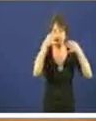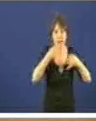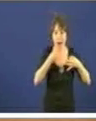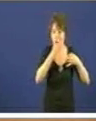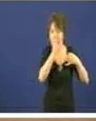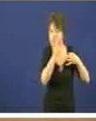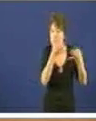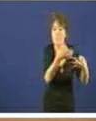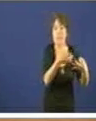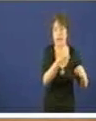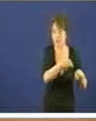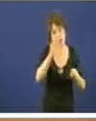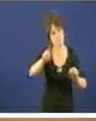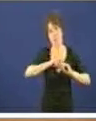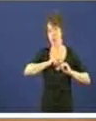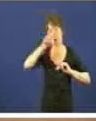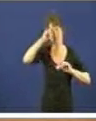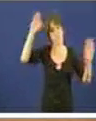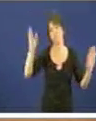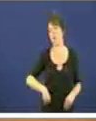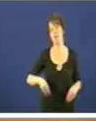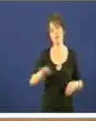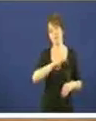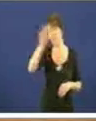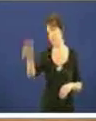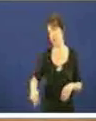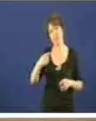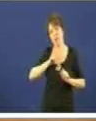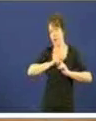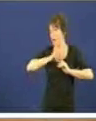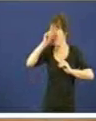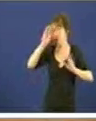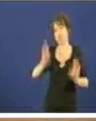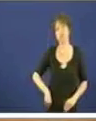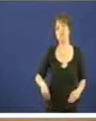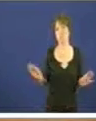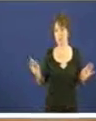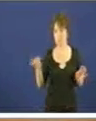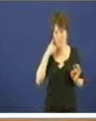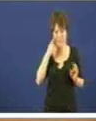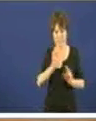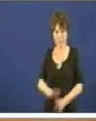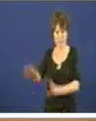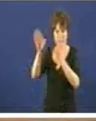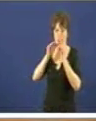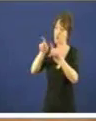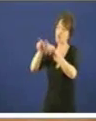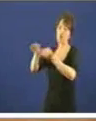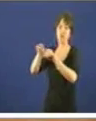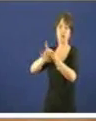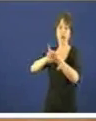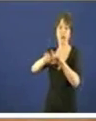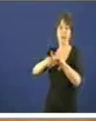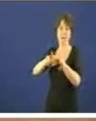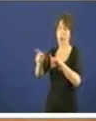É sorprendente. Sorprendente, señoría. Mire, eu comprendo as críticas súas que